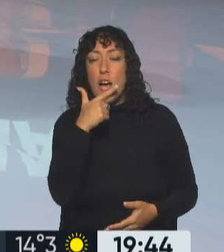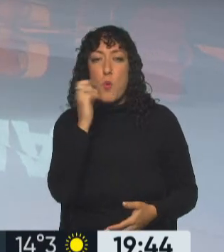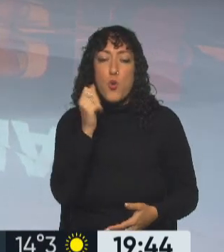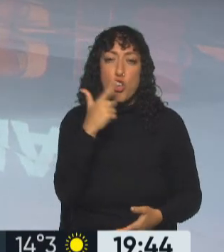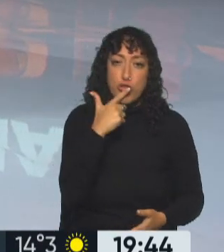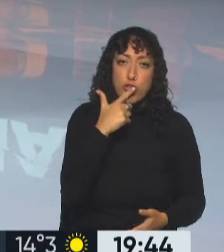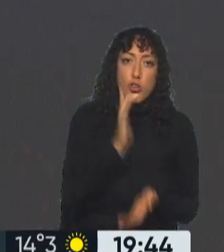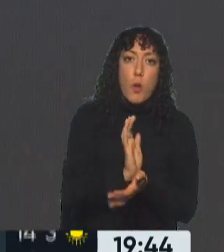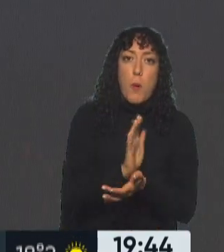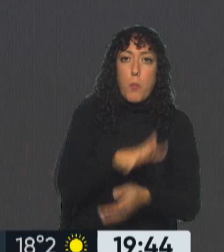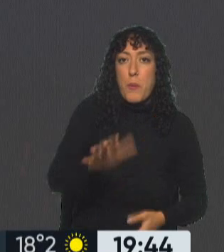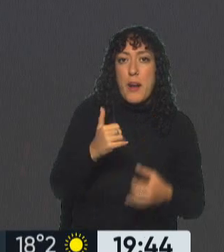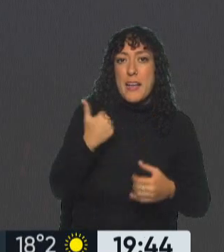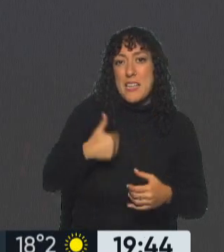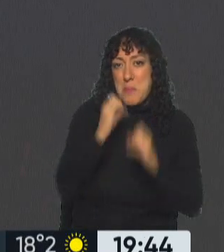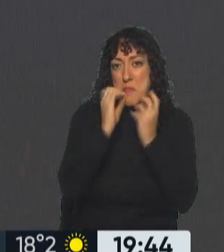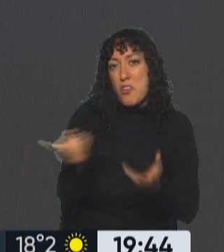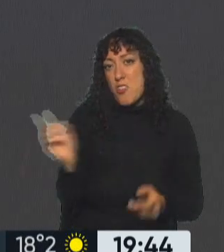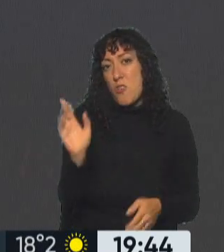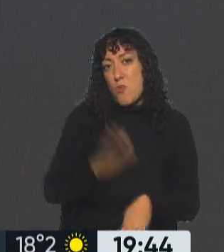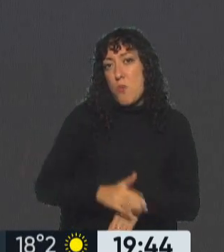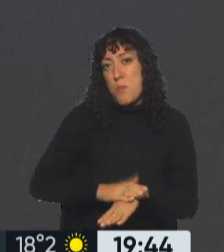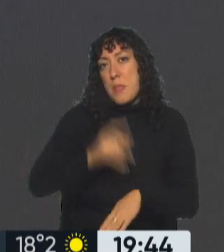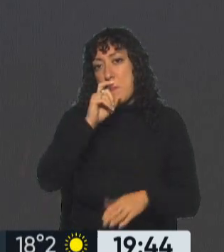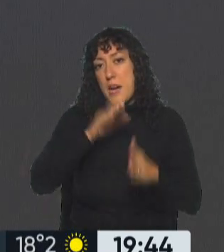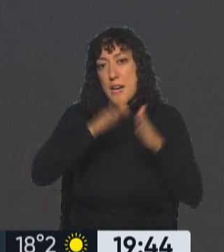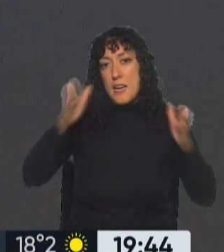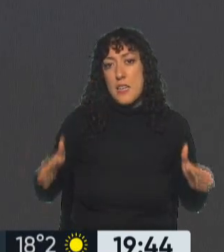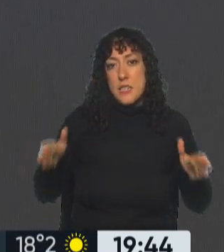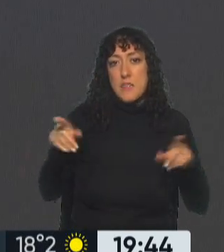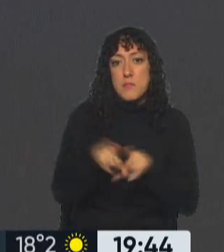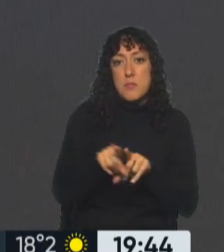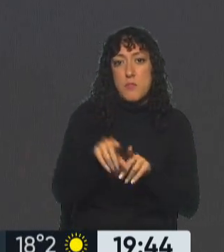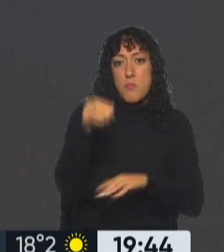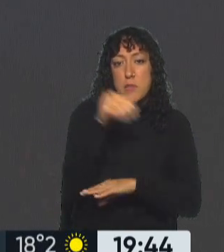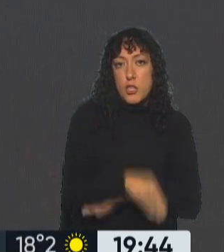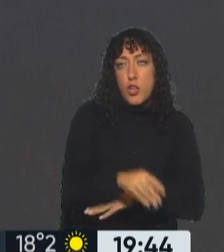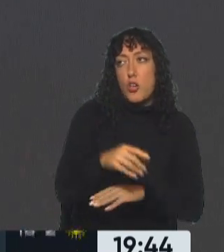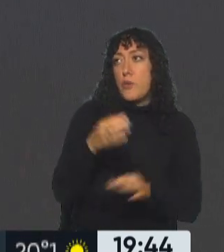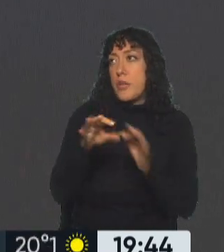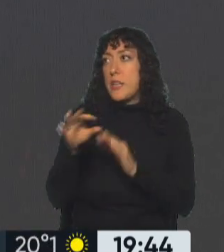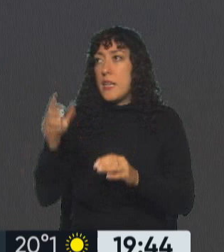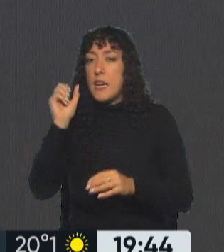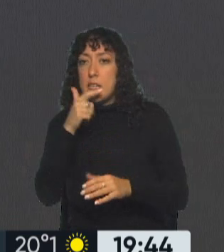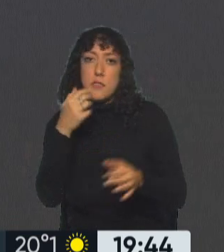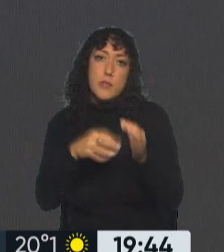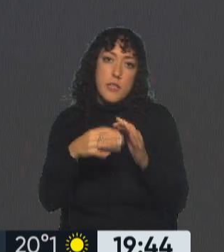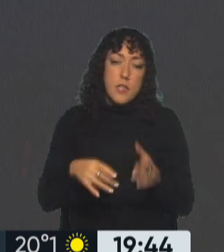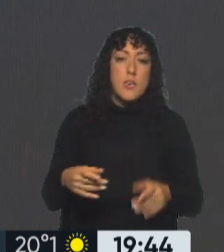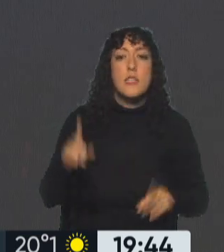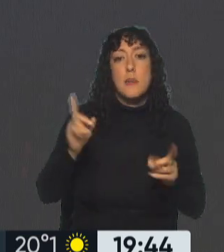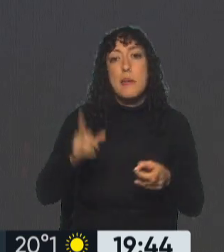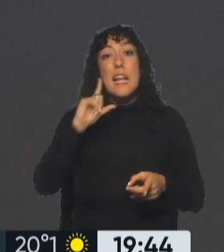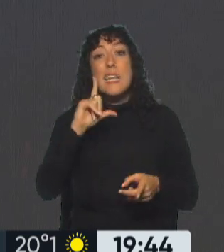fuera para el bienestar del pueblo argentino y ahora, como las vaquitas son ajenos, el petróleo va a ser ajeno, el gas va a ser ajeno. Y vienen por el litio y el